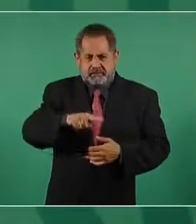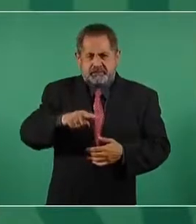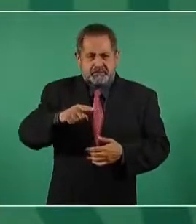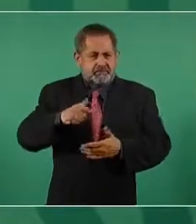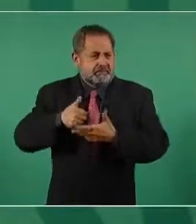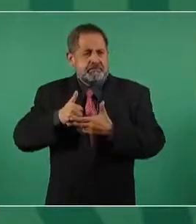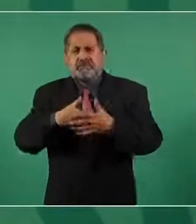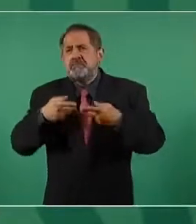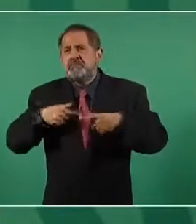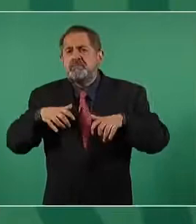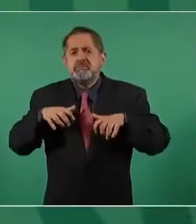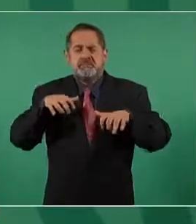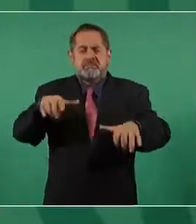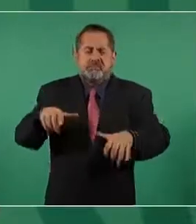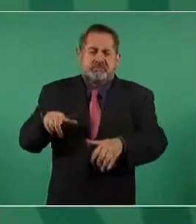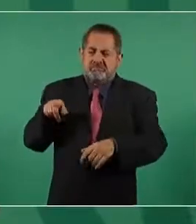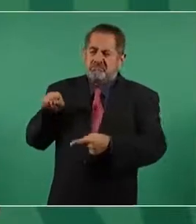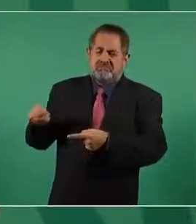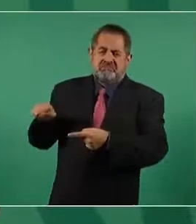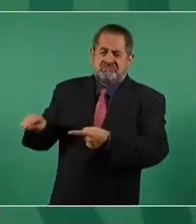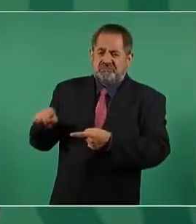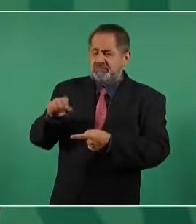México.